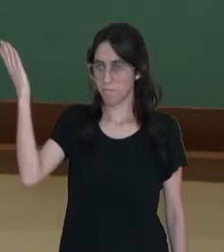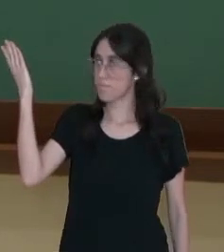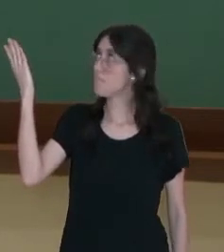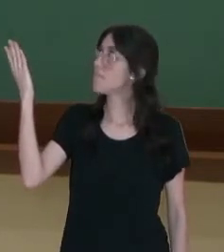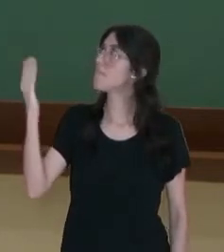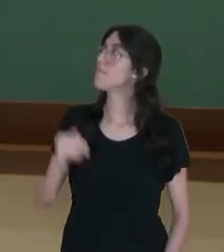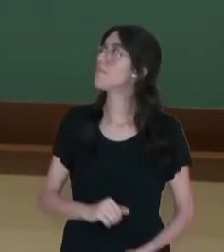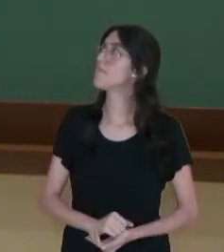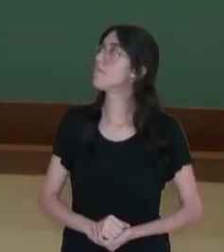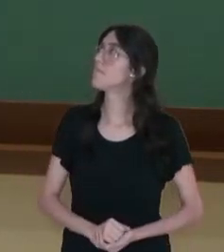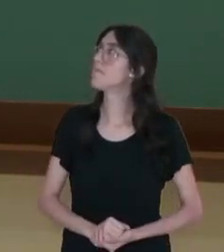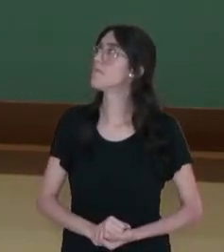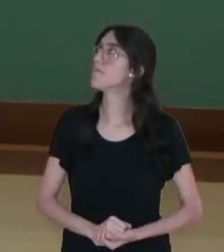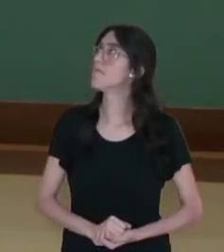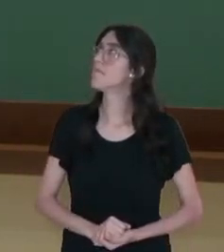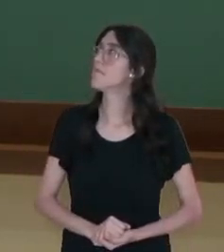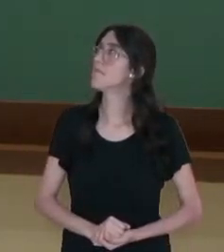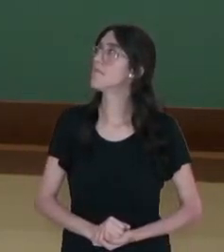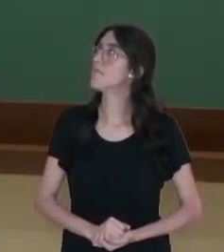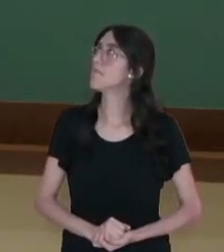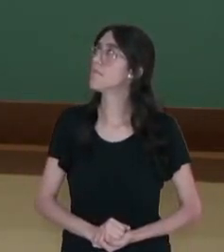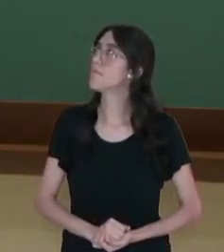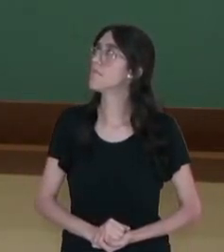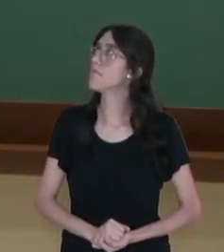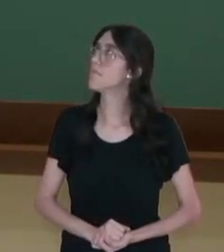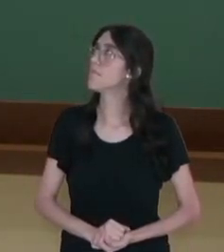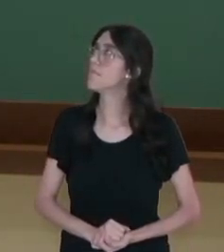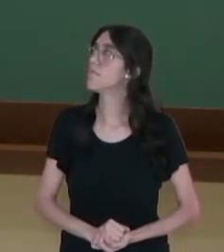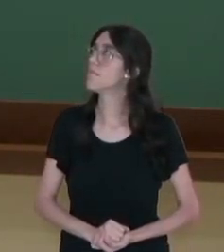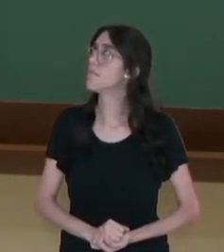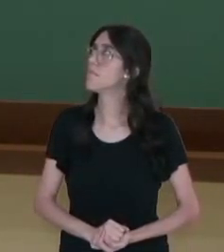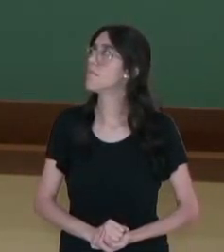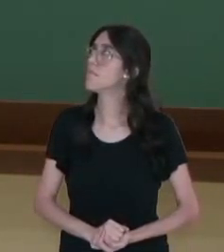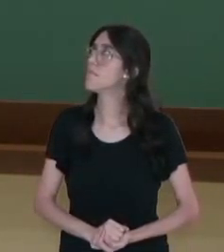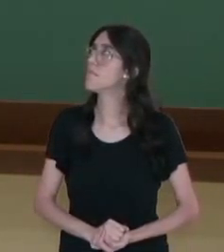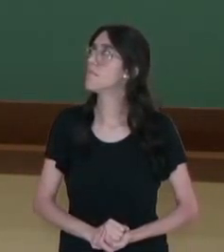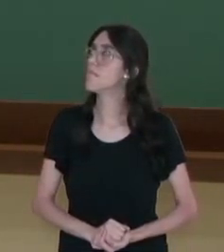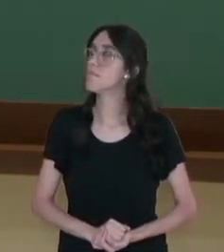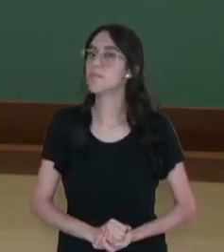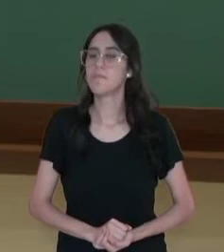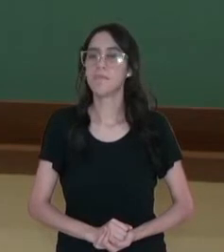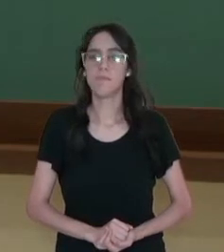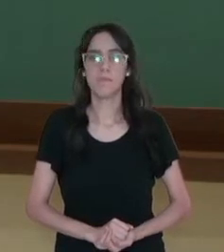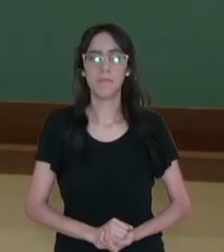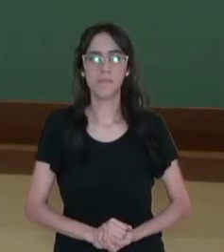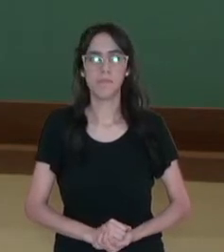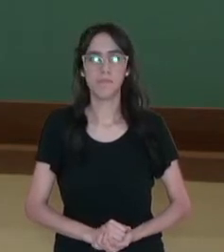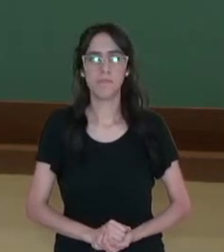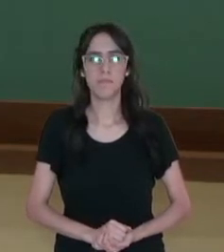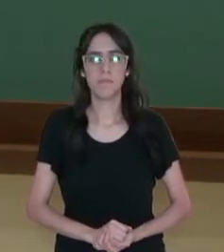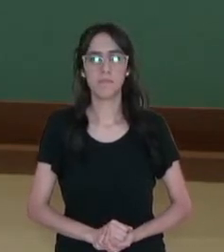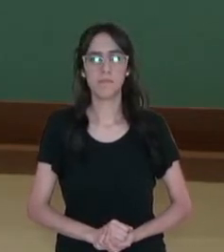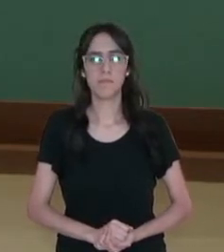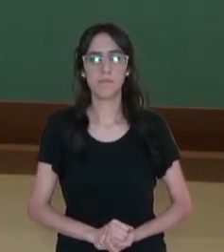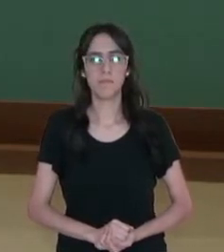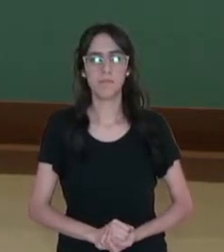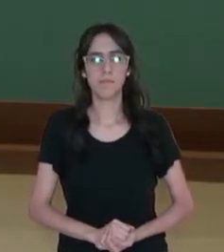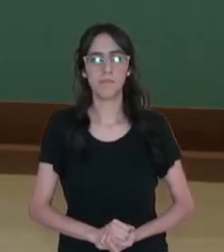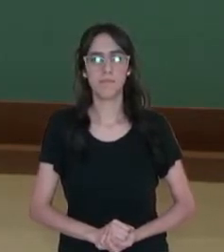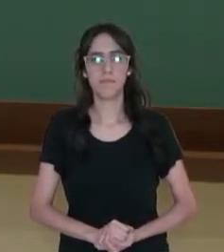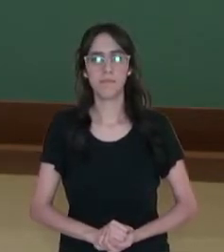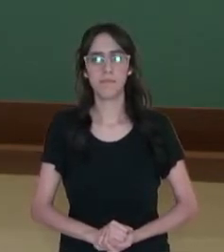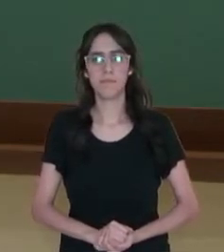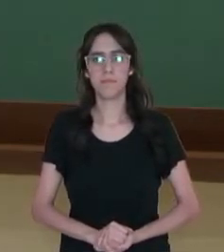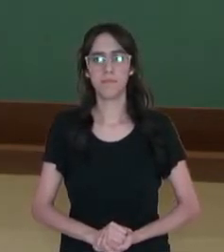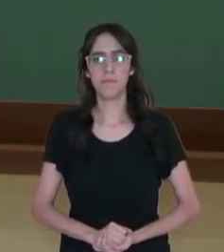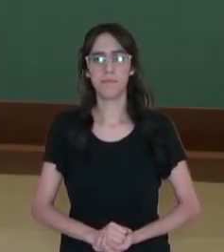es una secuencia sintáctica formada por um auxiliar e algumas formas verbais adicionais